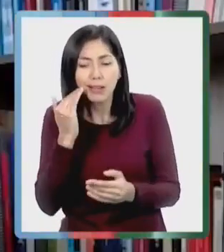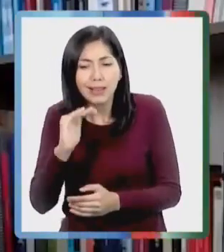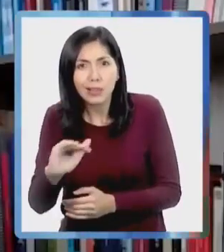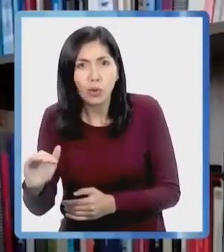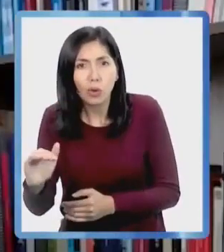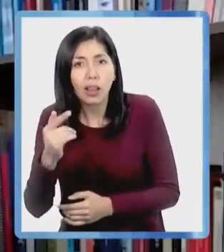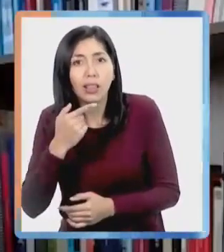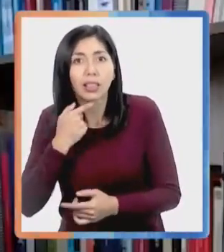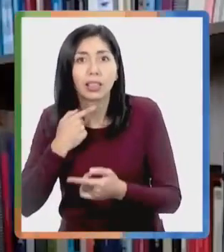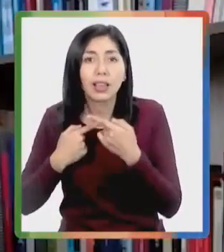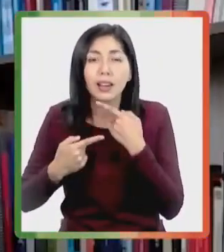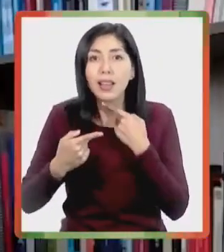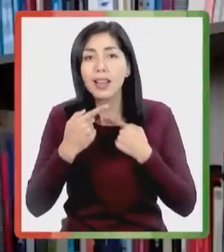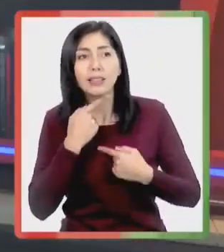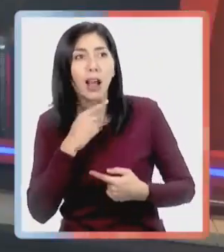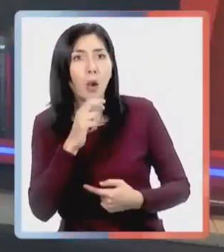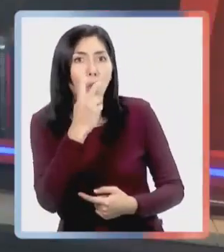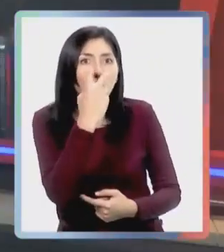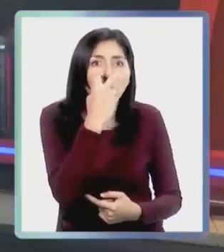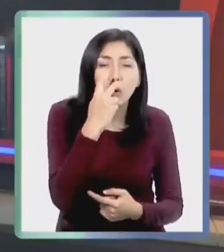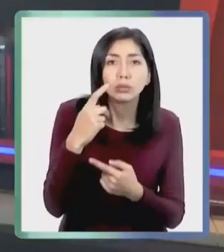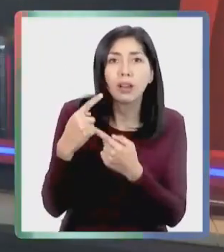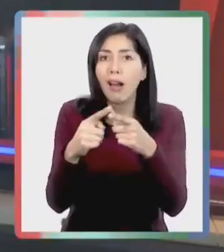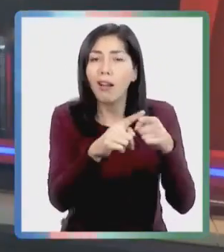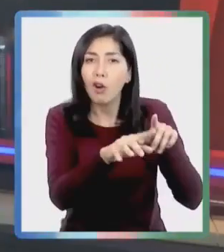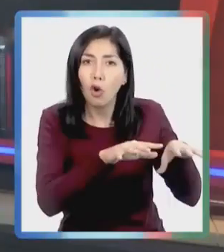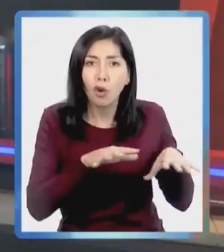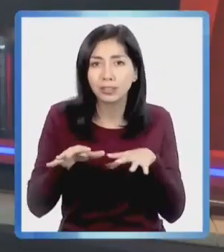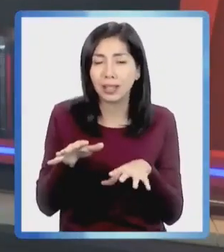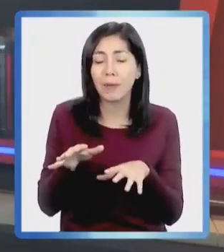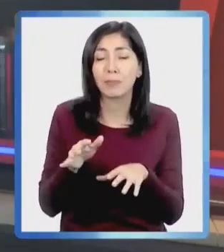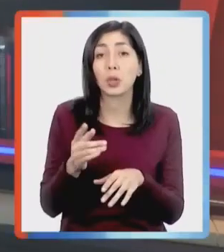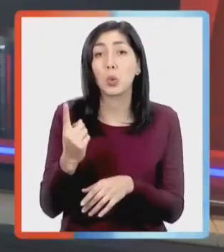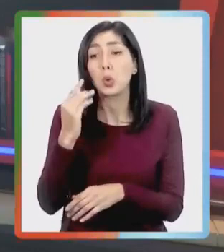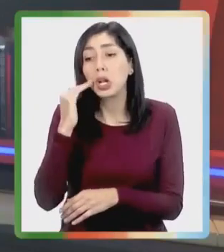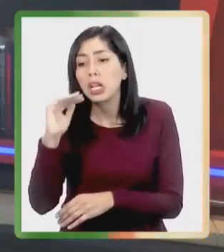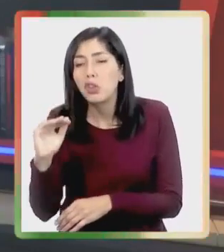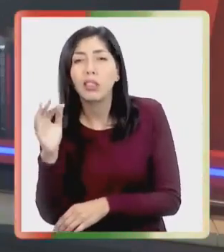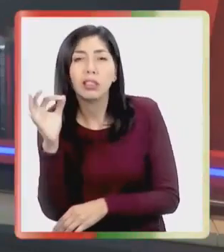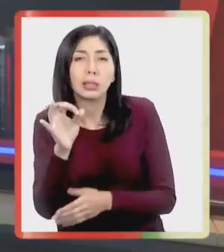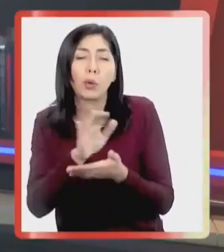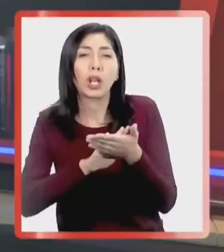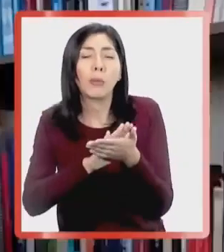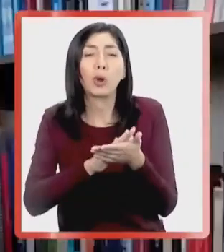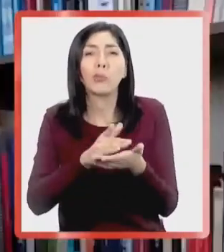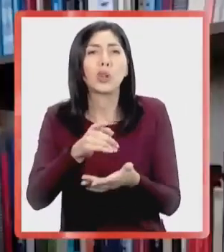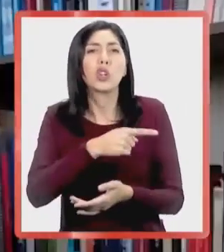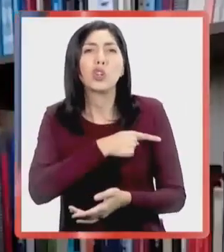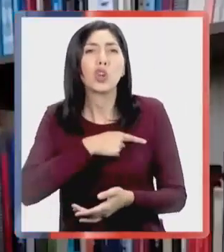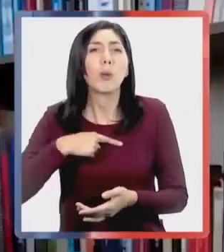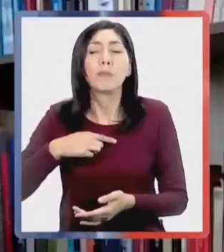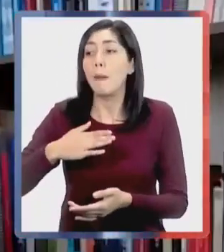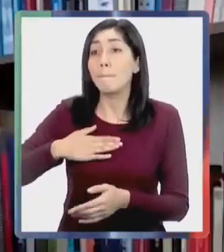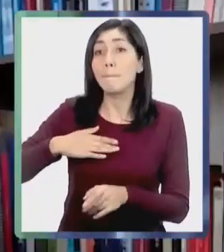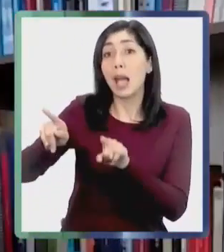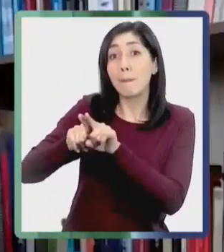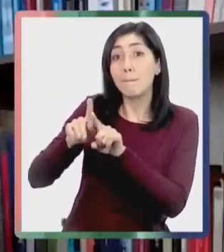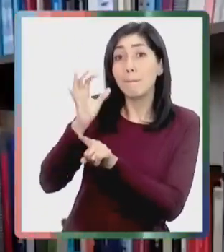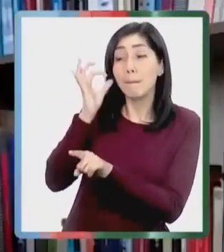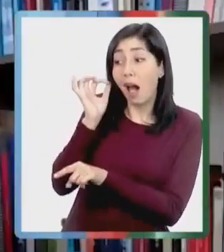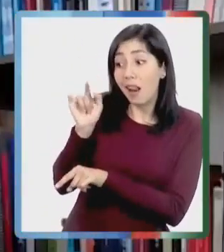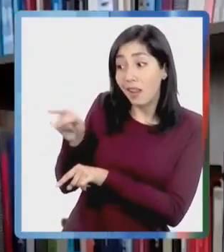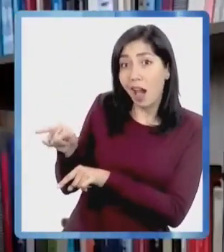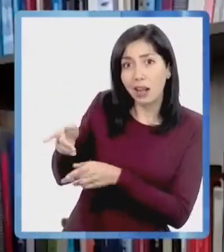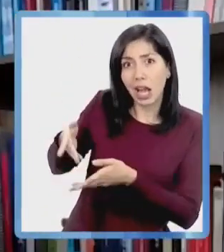dices, se interesan tanto por todas las cosas. Entonces, ¿qué pasa? Que un niño de repente dice, oye, ¿cómo se llama? Mi hermanita, por